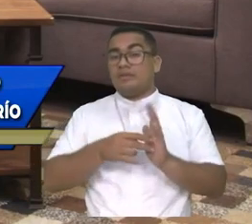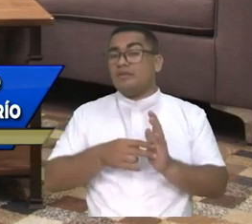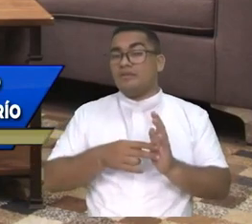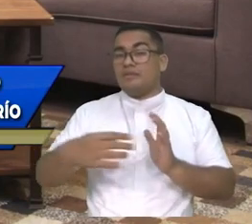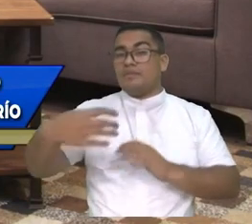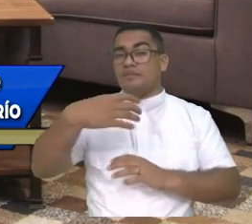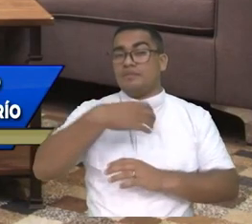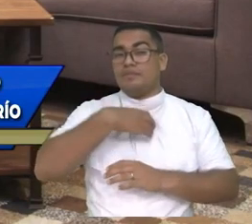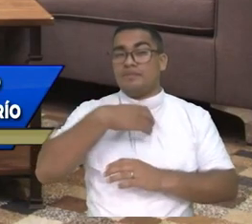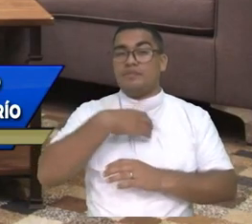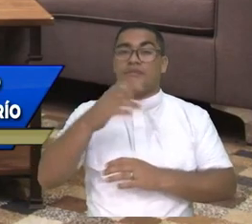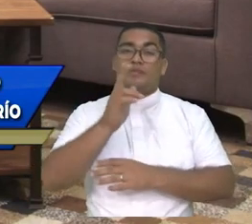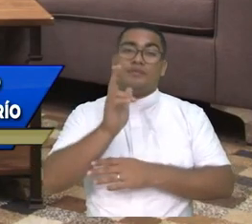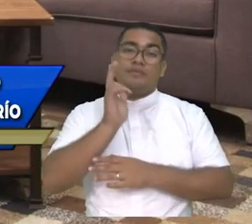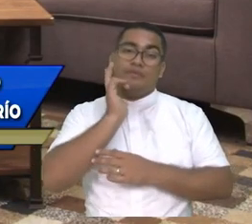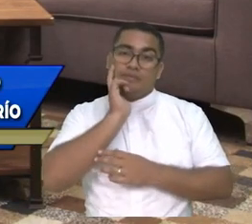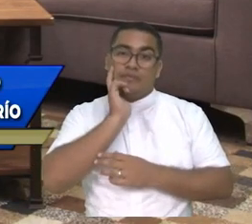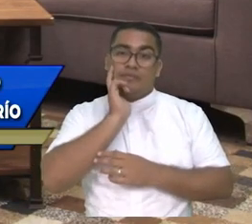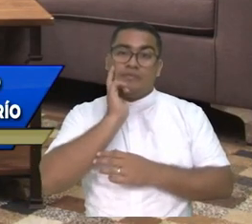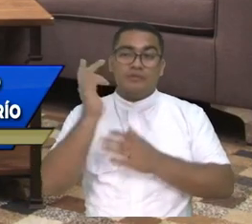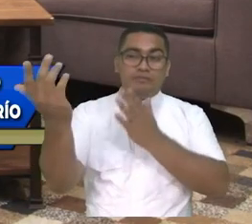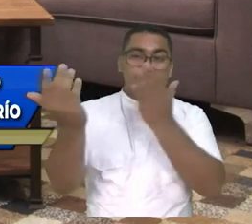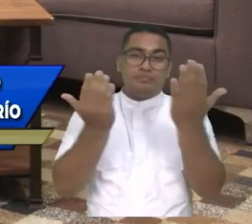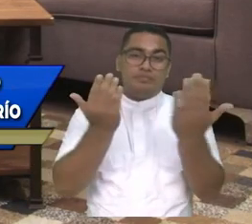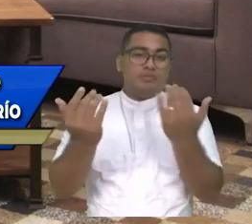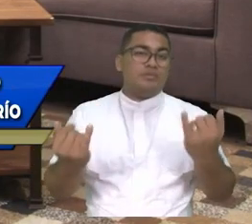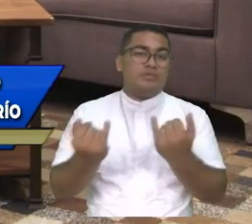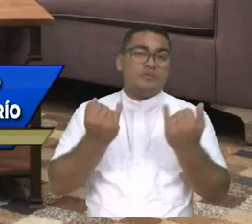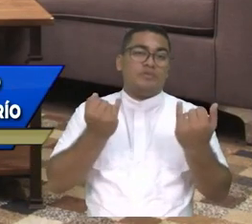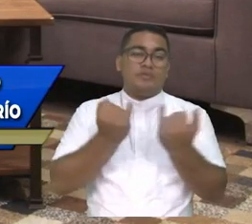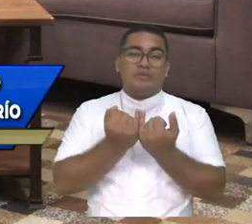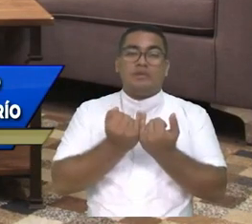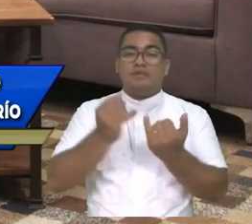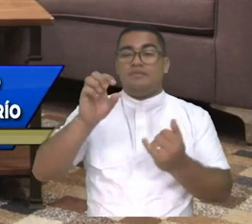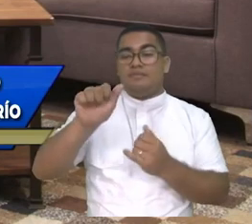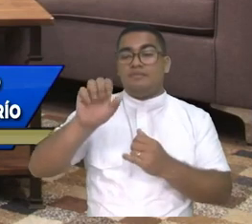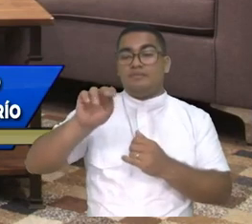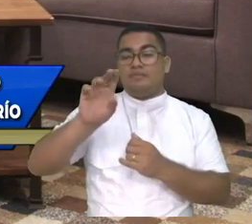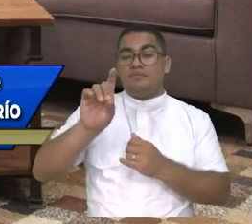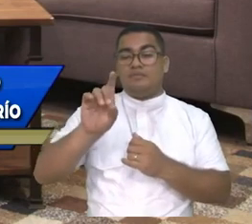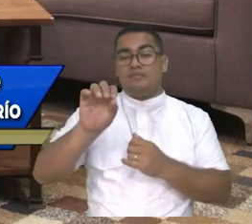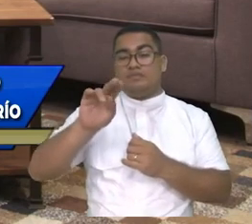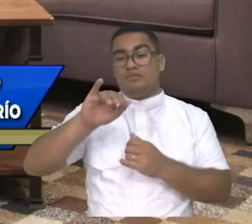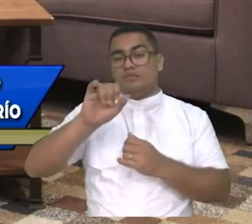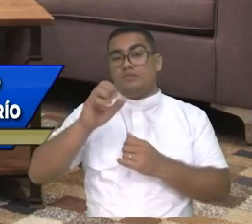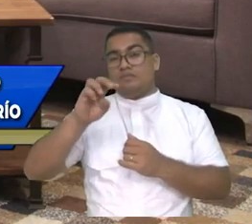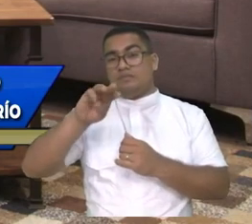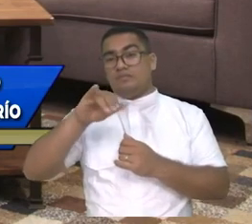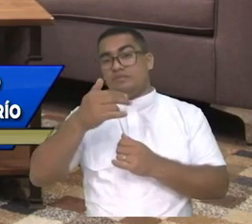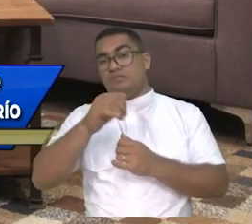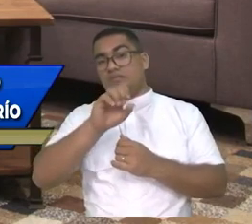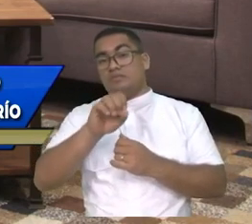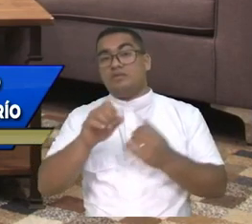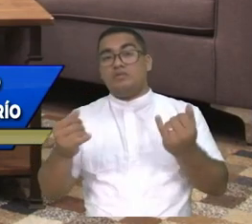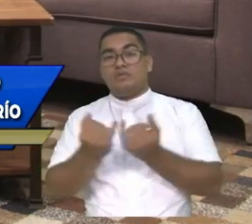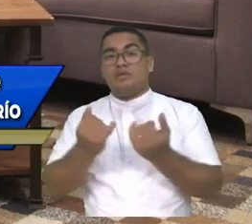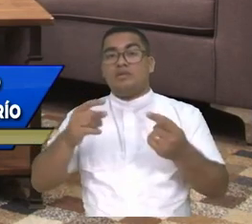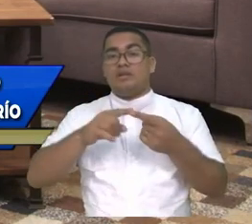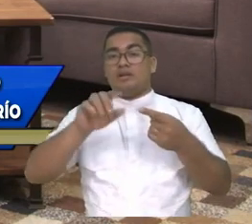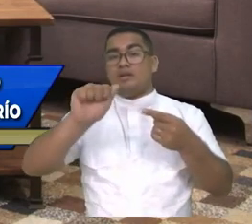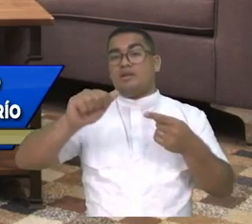Darío está siendo comparado con Antonio Machado con Apolo y Pan, los